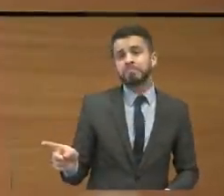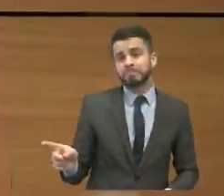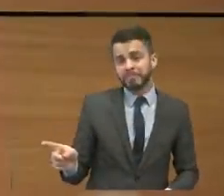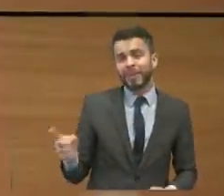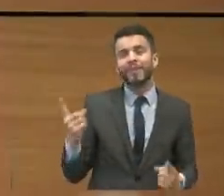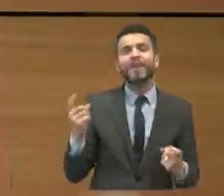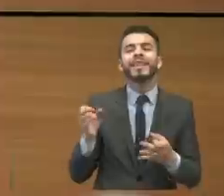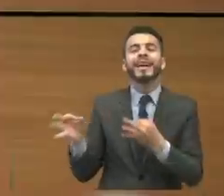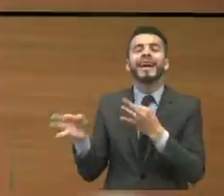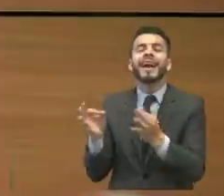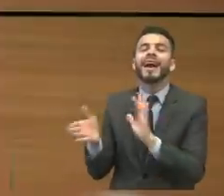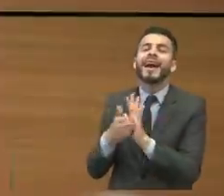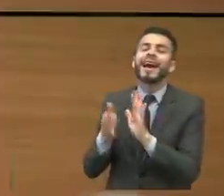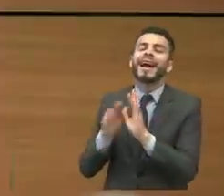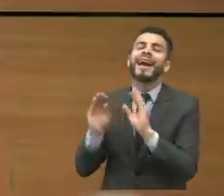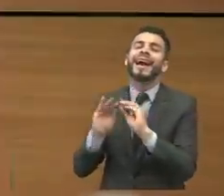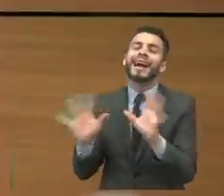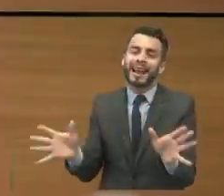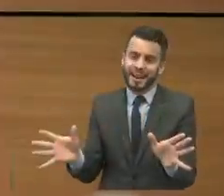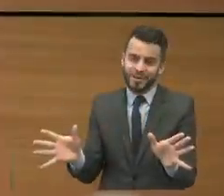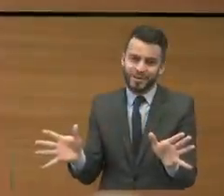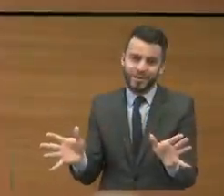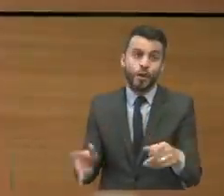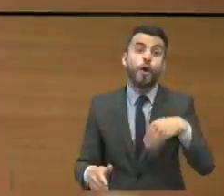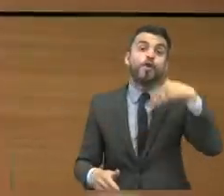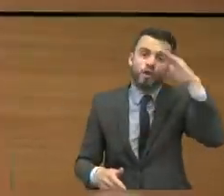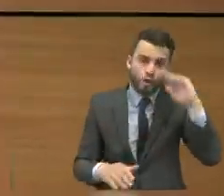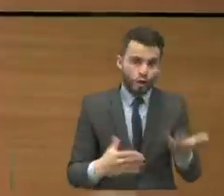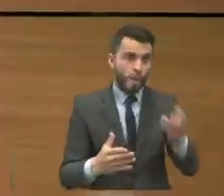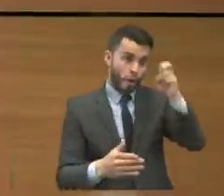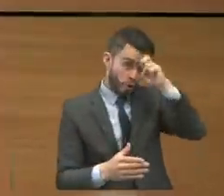claro cómo vamos a transportar a esos ciudadanos,